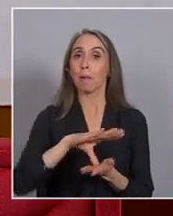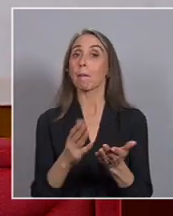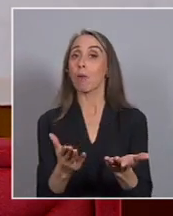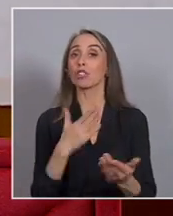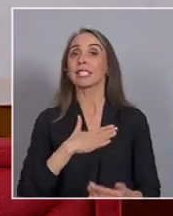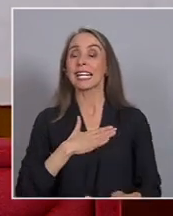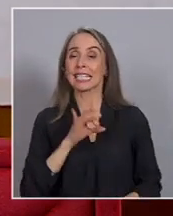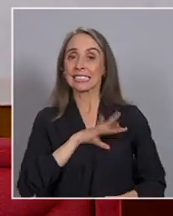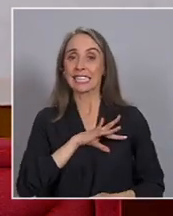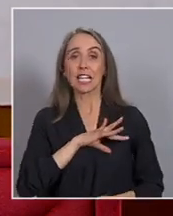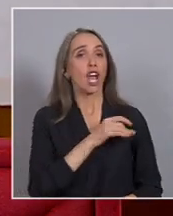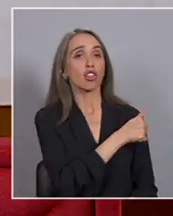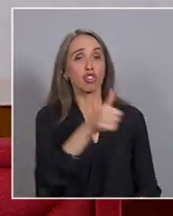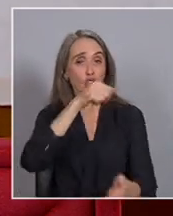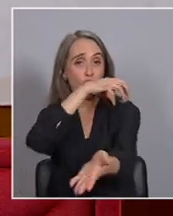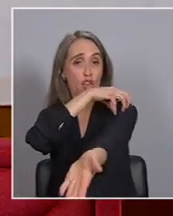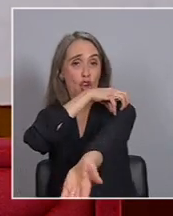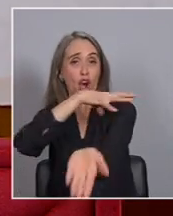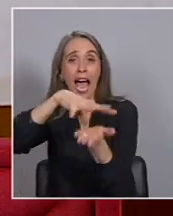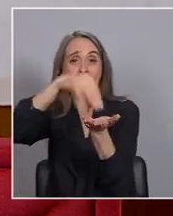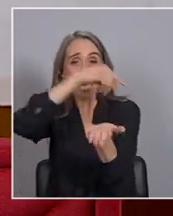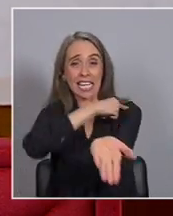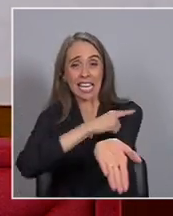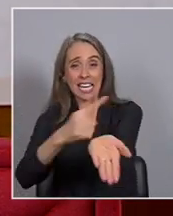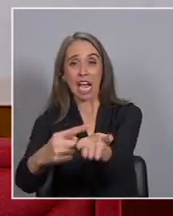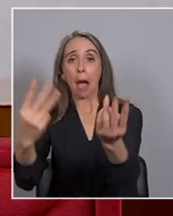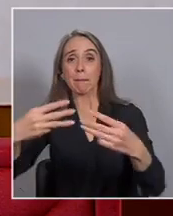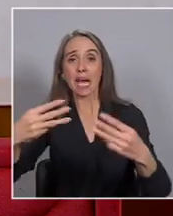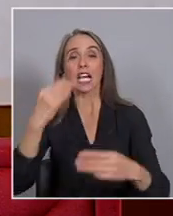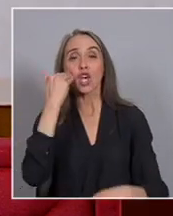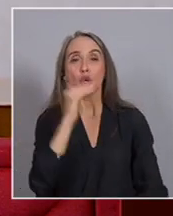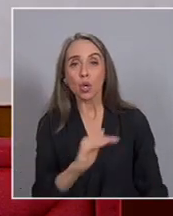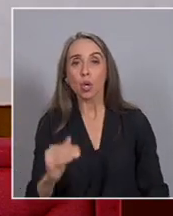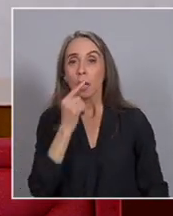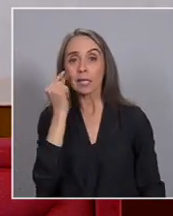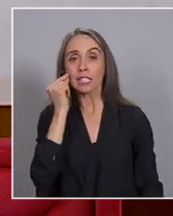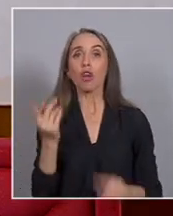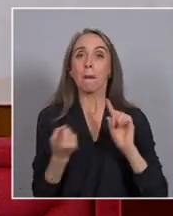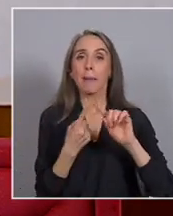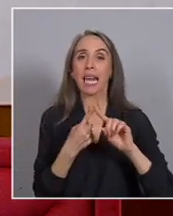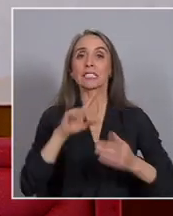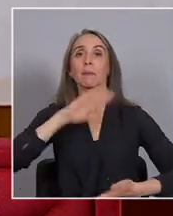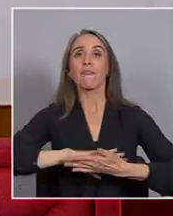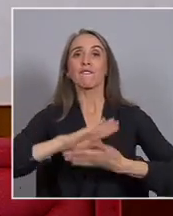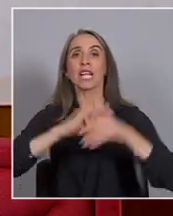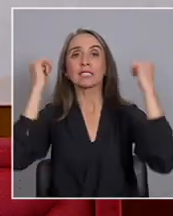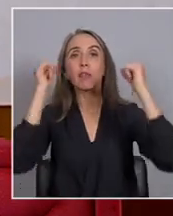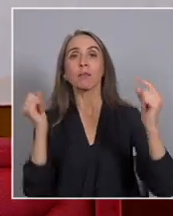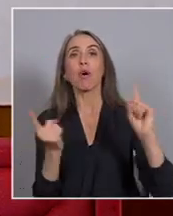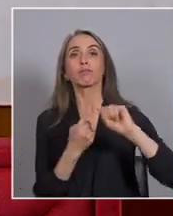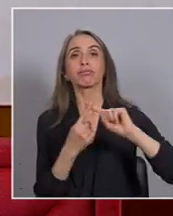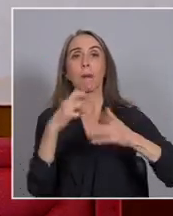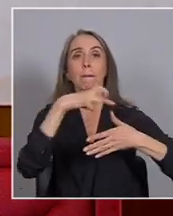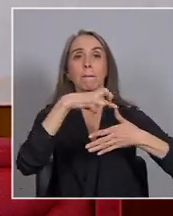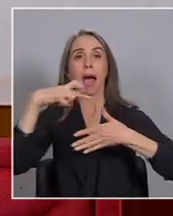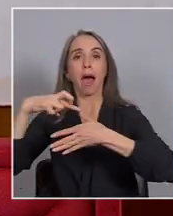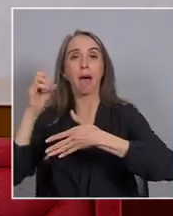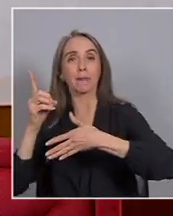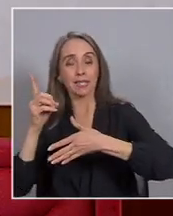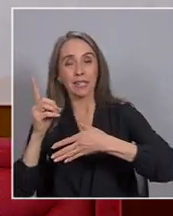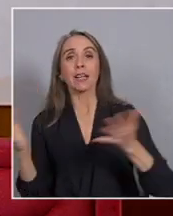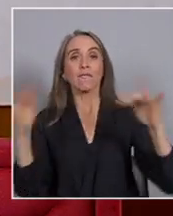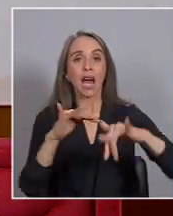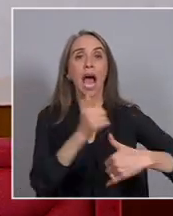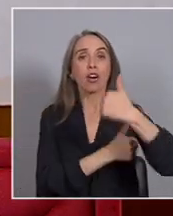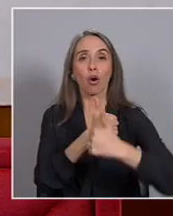eso queremos que Chile entero, de Arica a Magallanes, y en especial los niños y niñas, se sumen a esta fiesta deportiva. Que no solo asistan a sus competencias